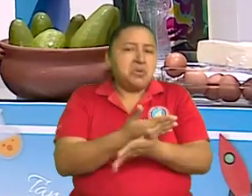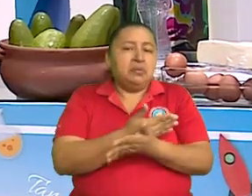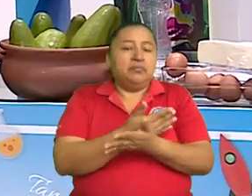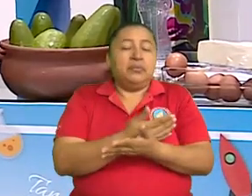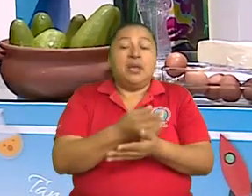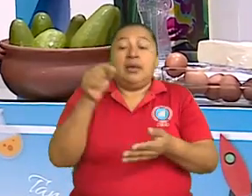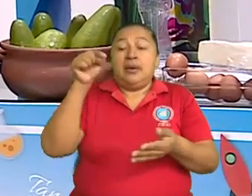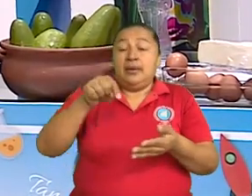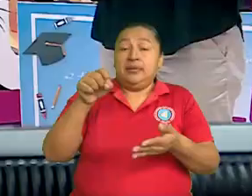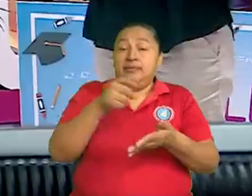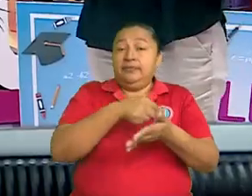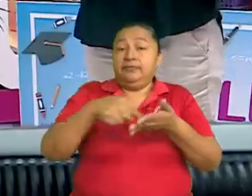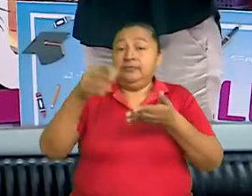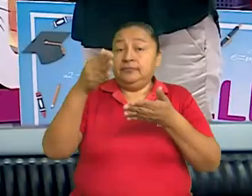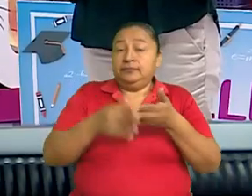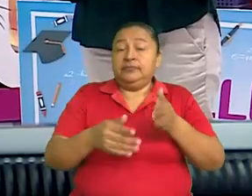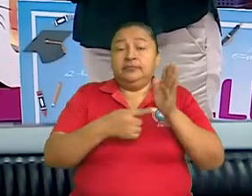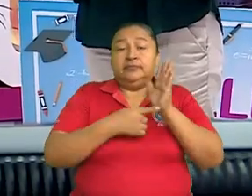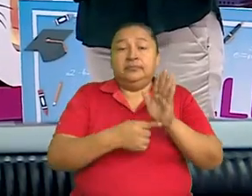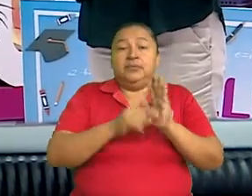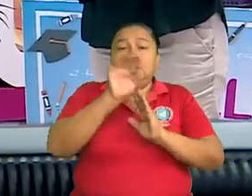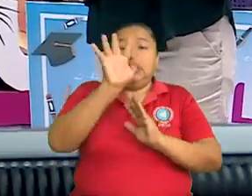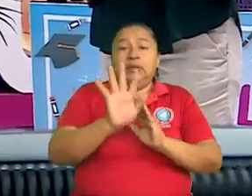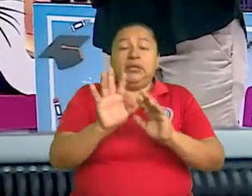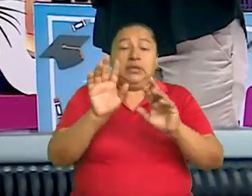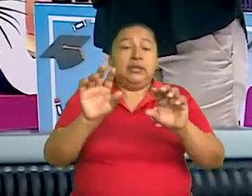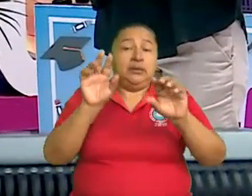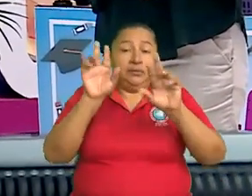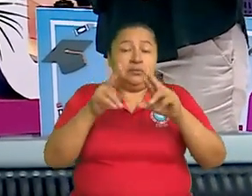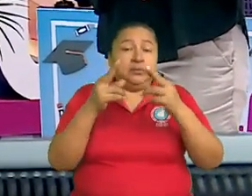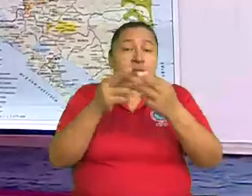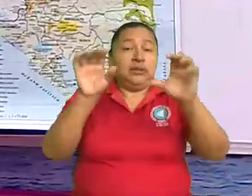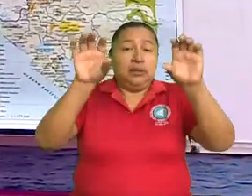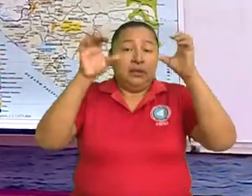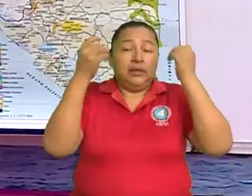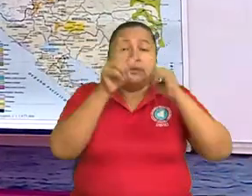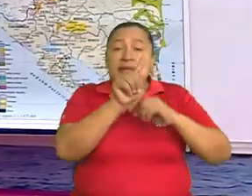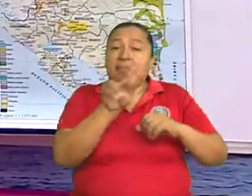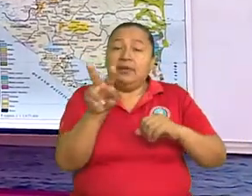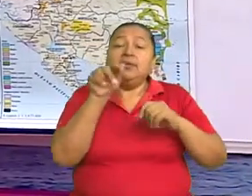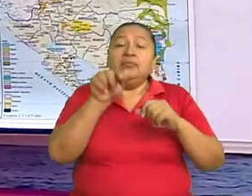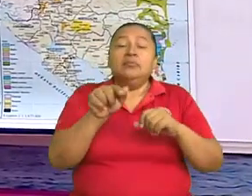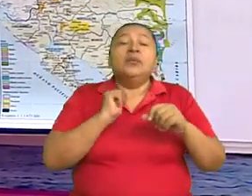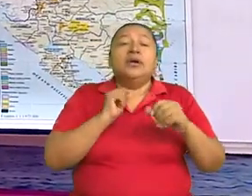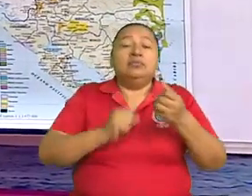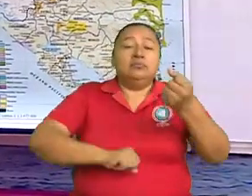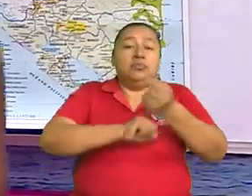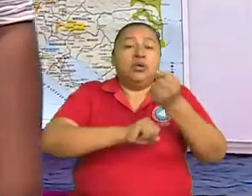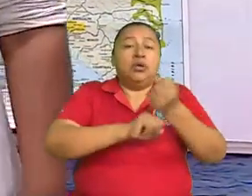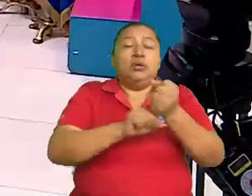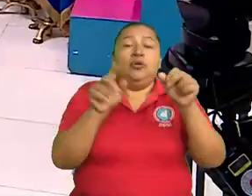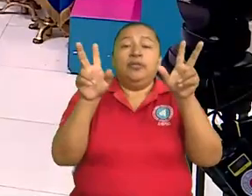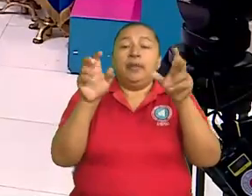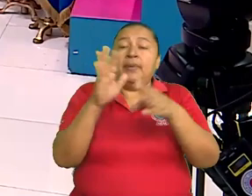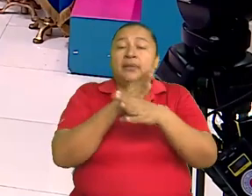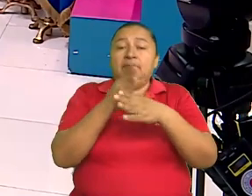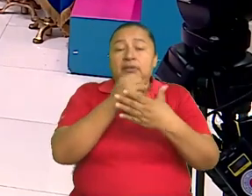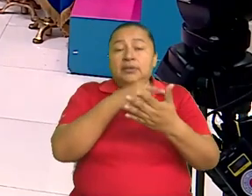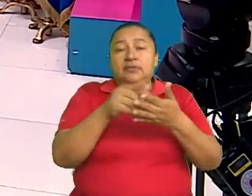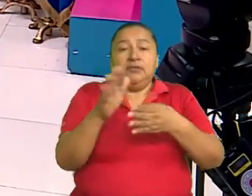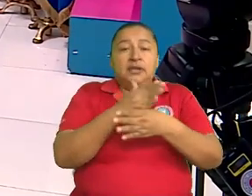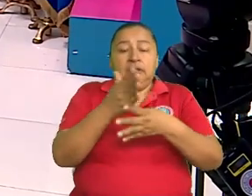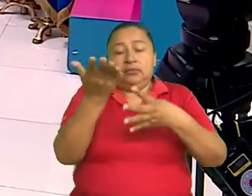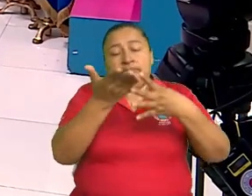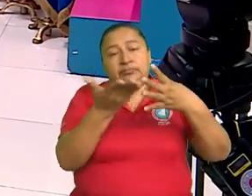fin de semana se estará presentando la quinta sesión de teleclases para el afianzamiento de todos los contenidos que se imparten en las